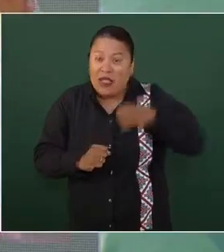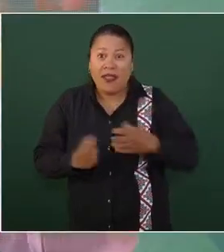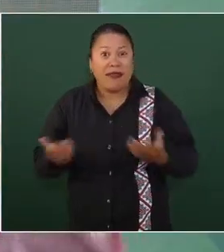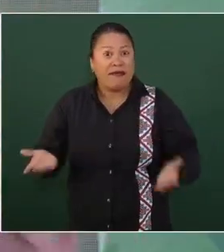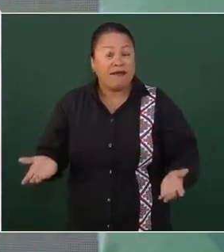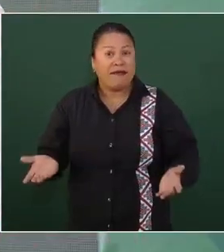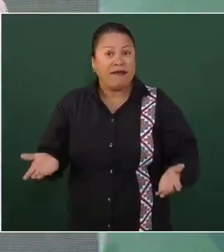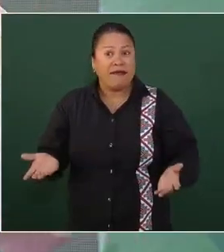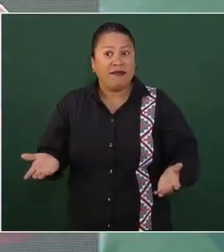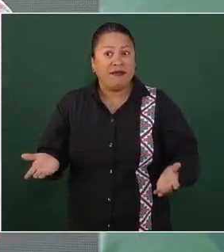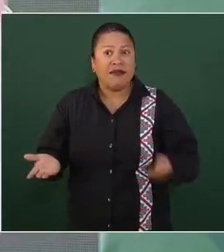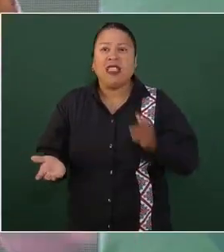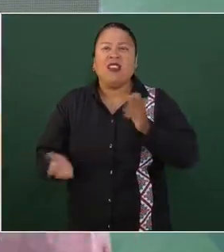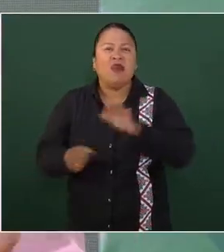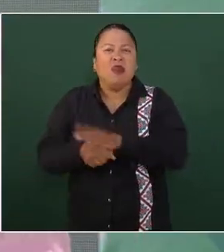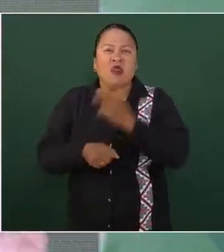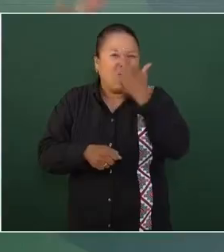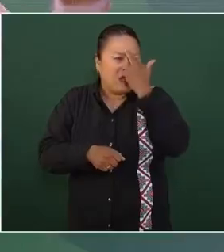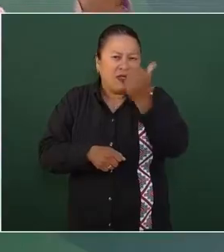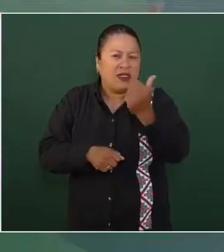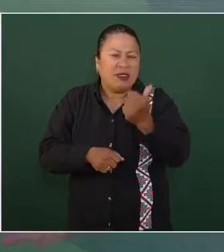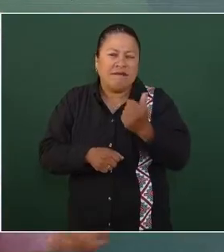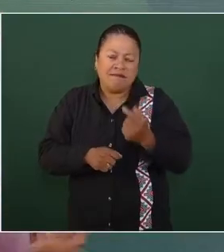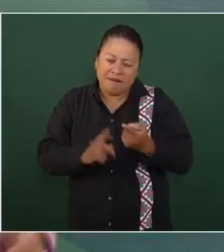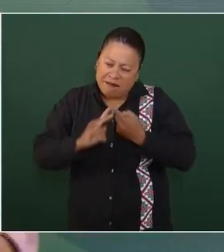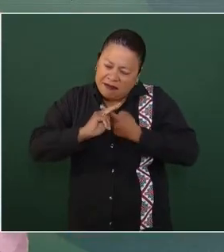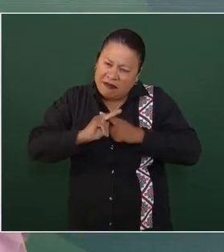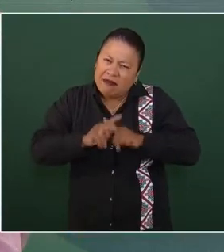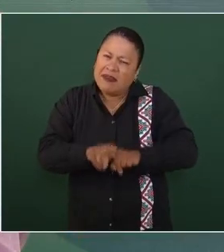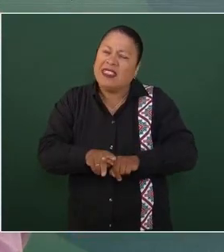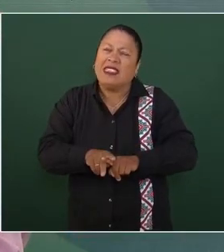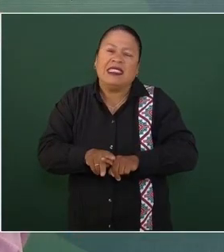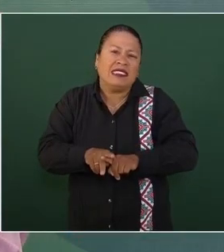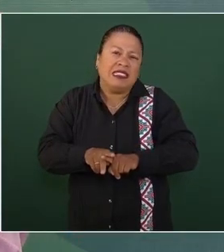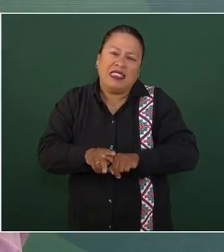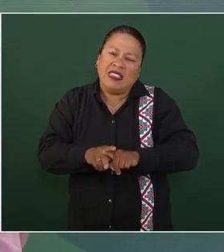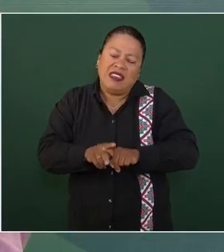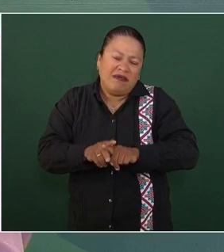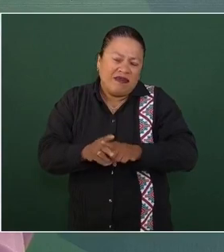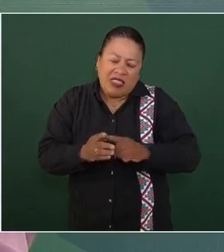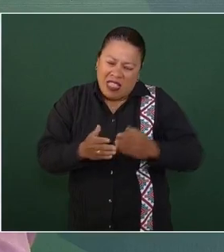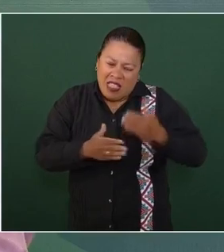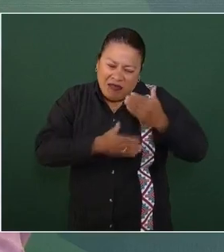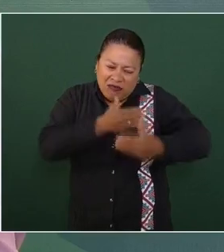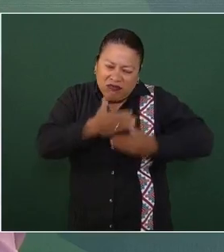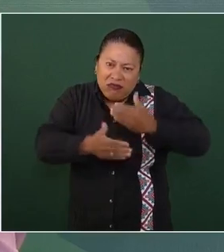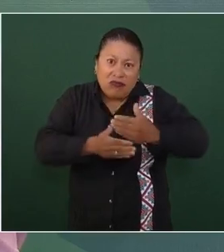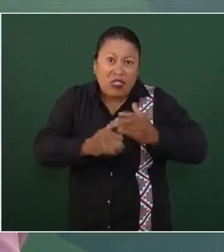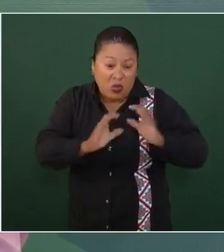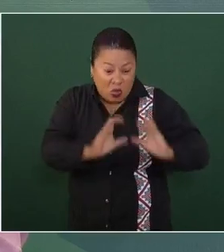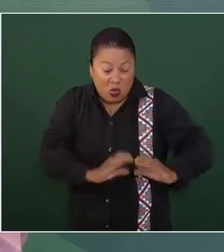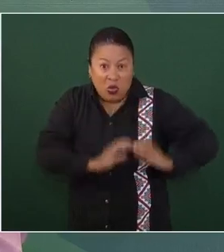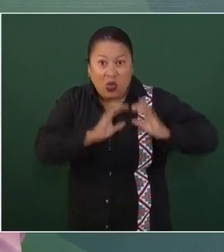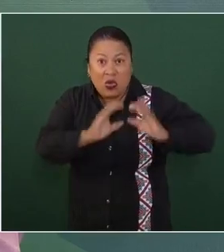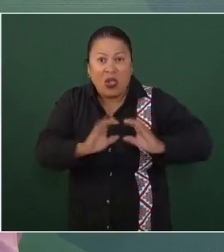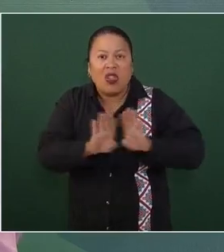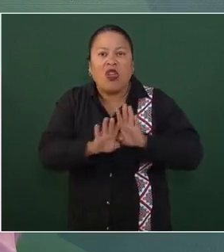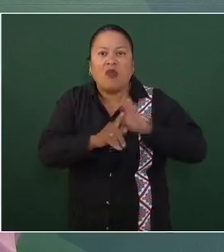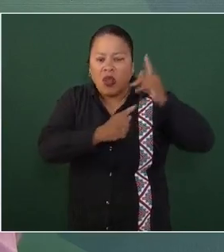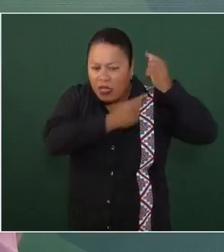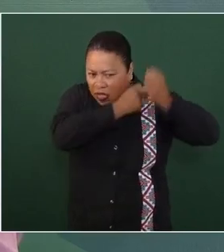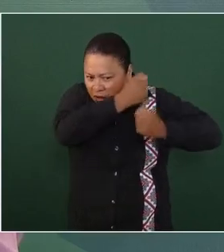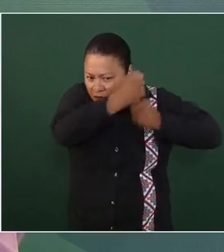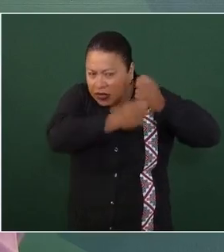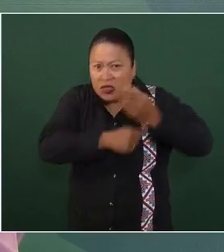de el mantener entre otras cosas la tradición